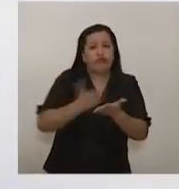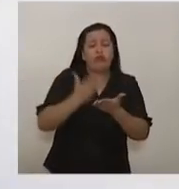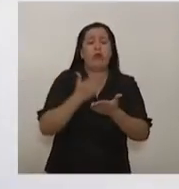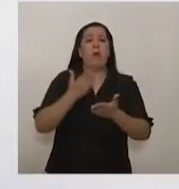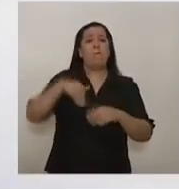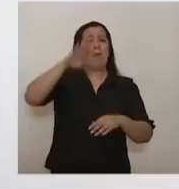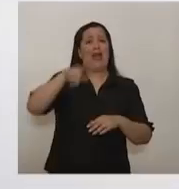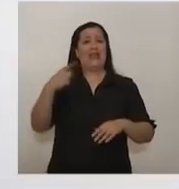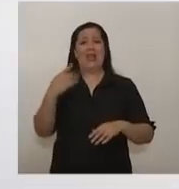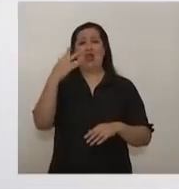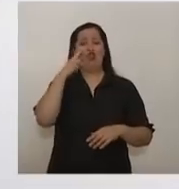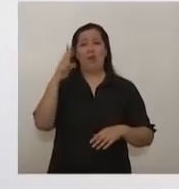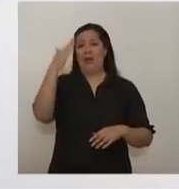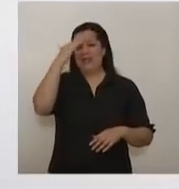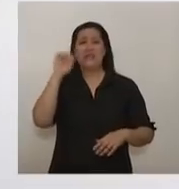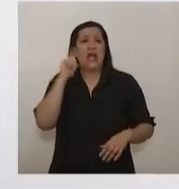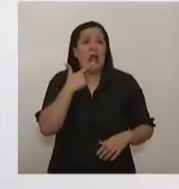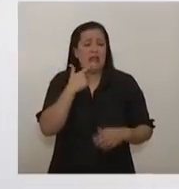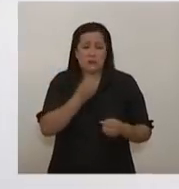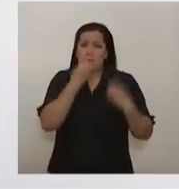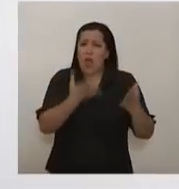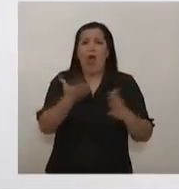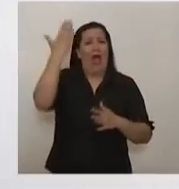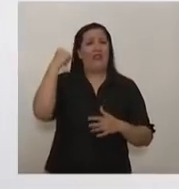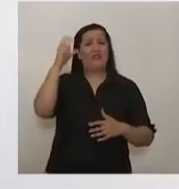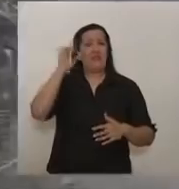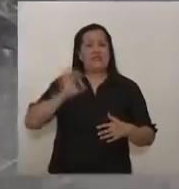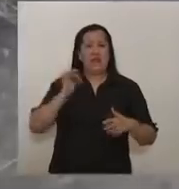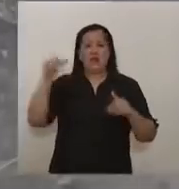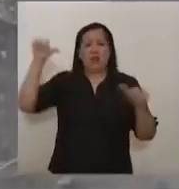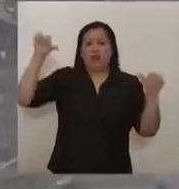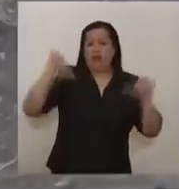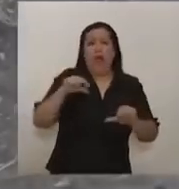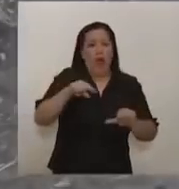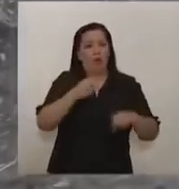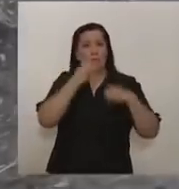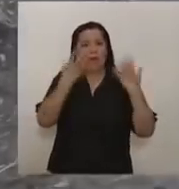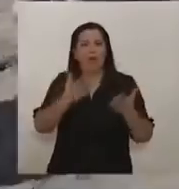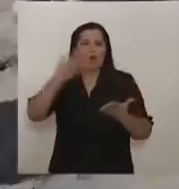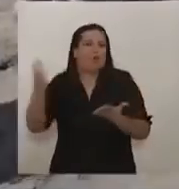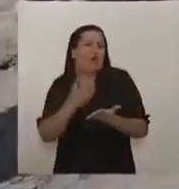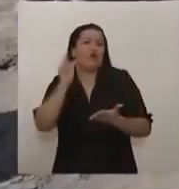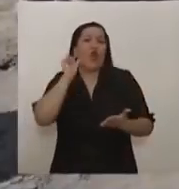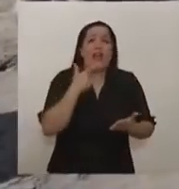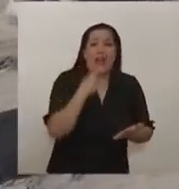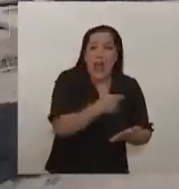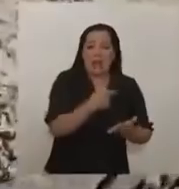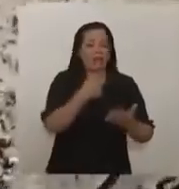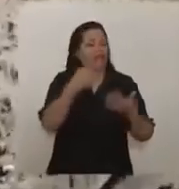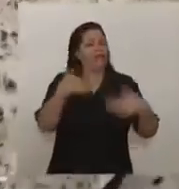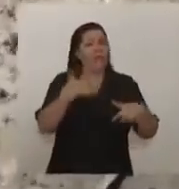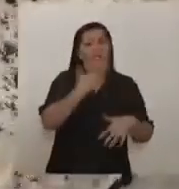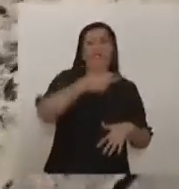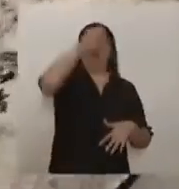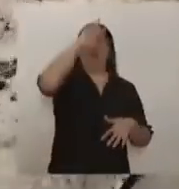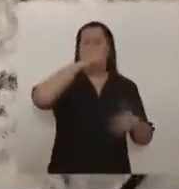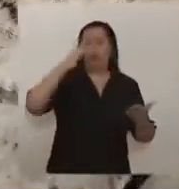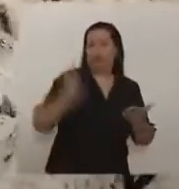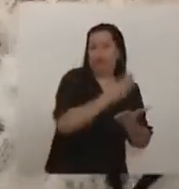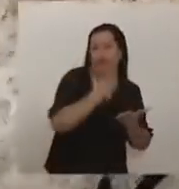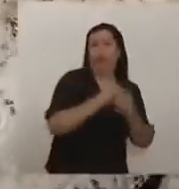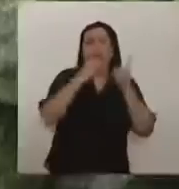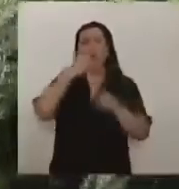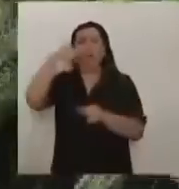2015, después de casi una década de caída. La producción de gas no convencional se multiplicó por 3 y